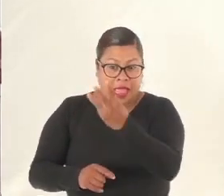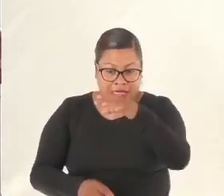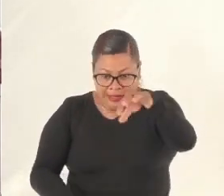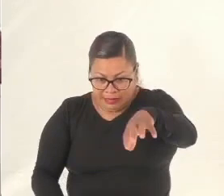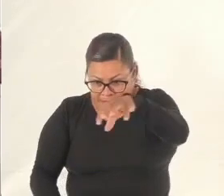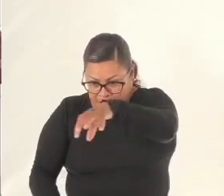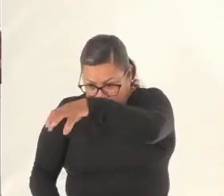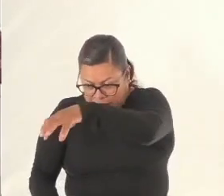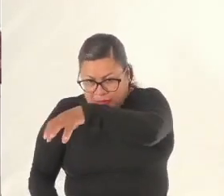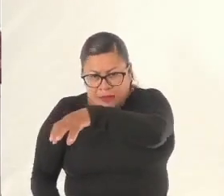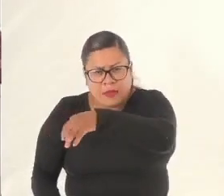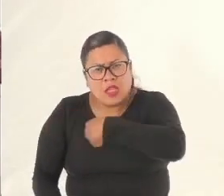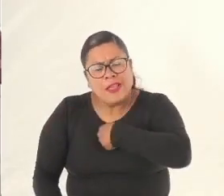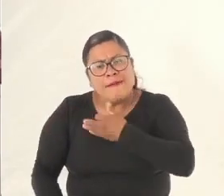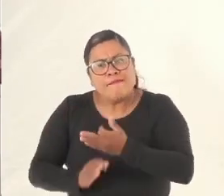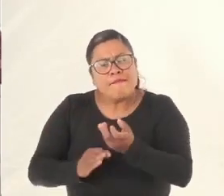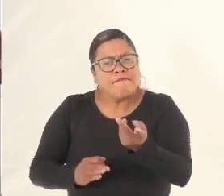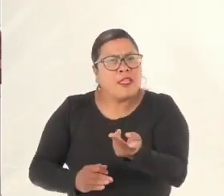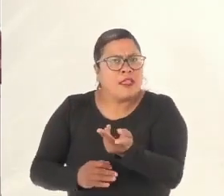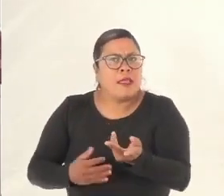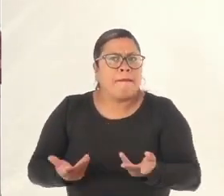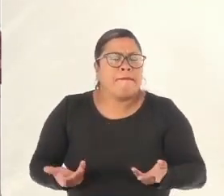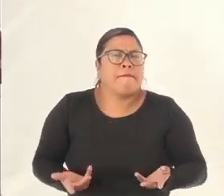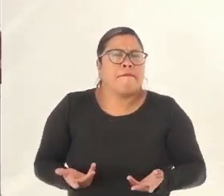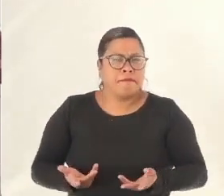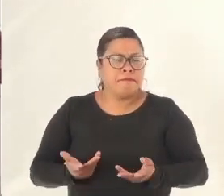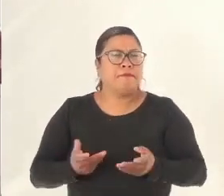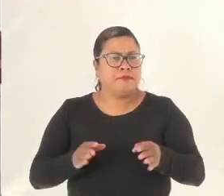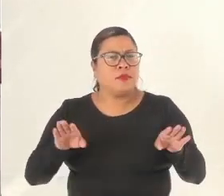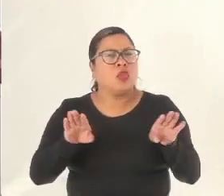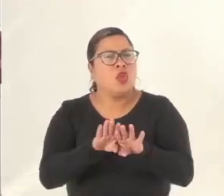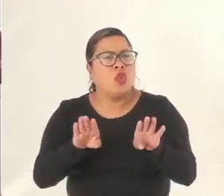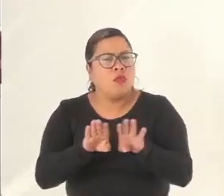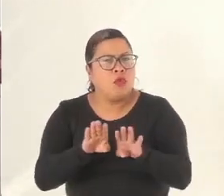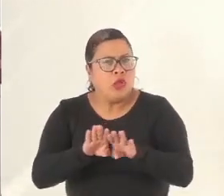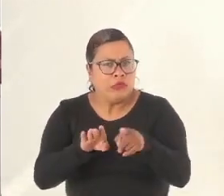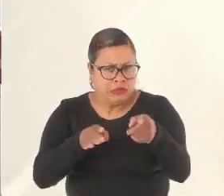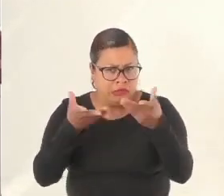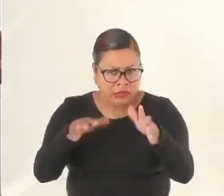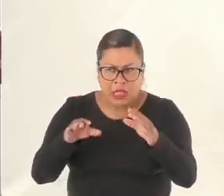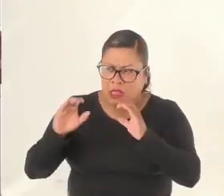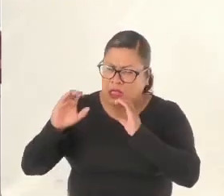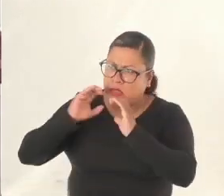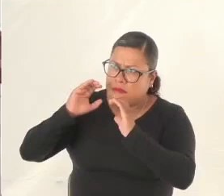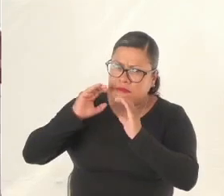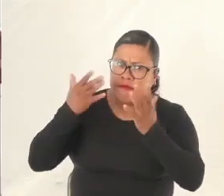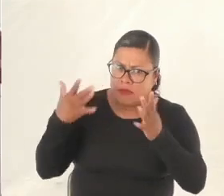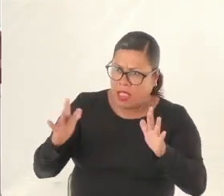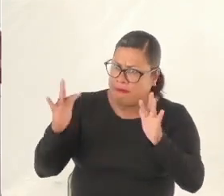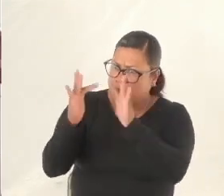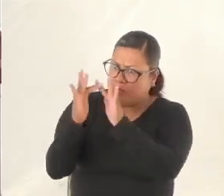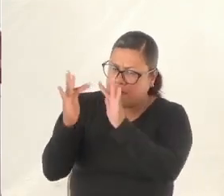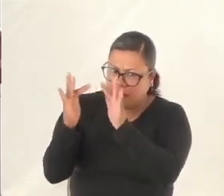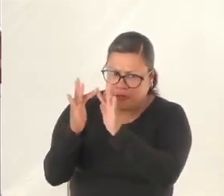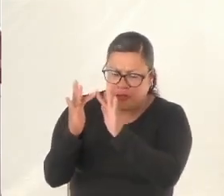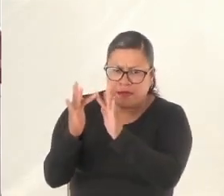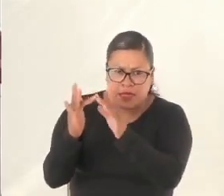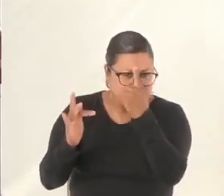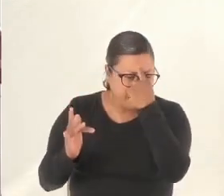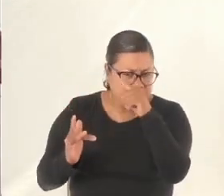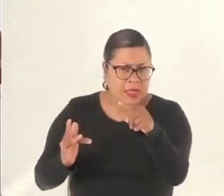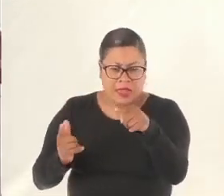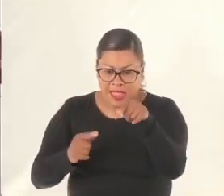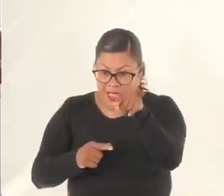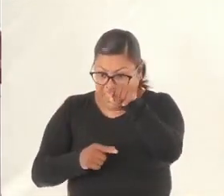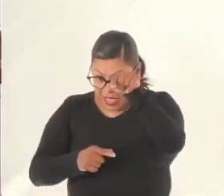y mi pregunta es cómo se han comunicado qué vínculo como se han coordinado para que en